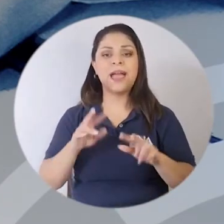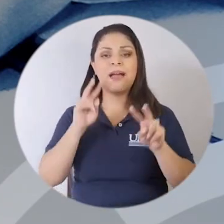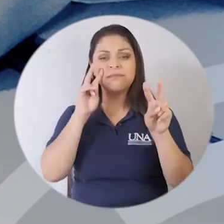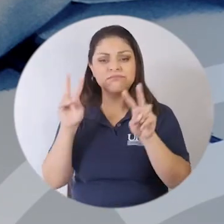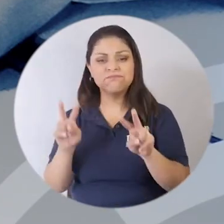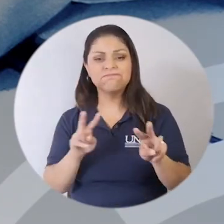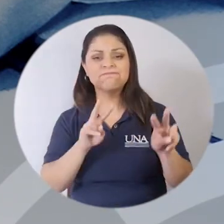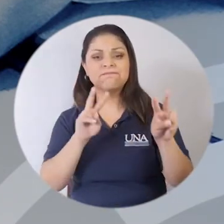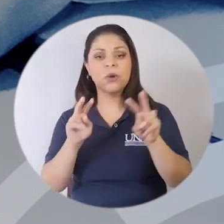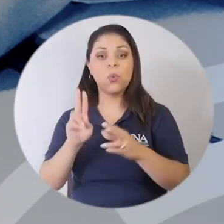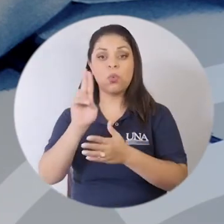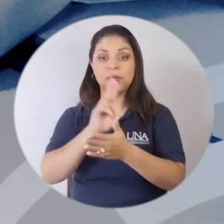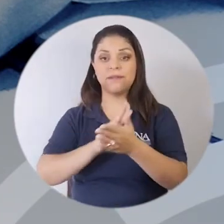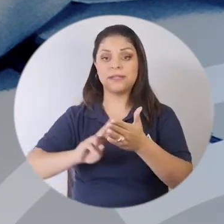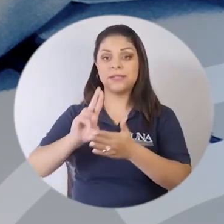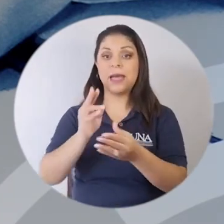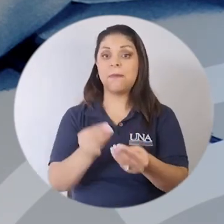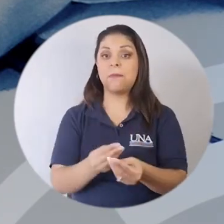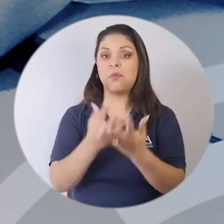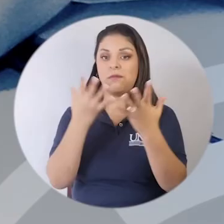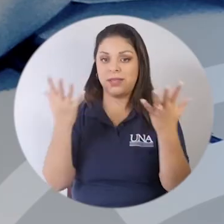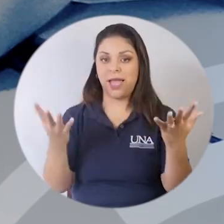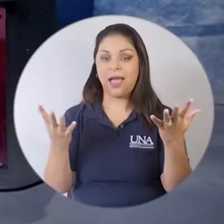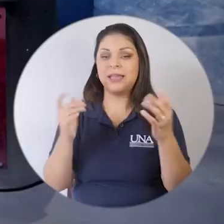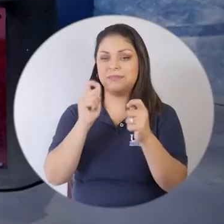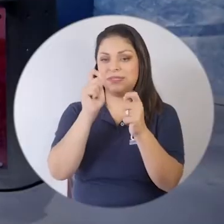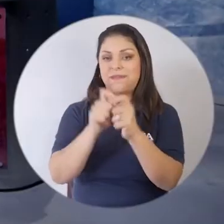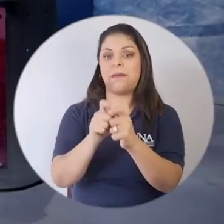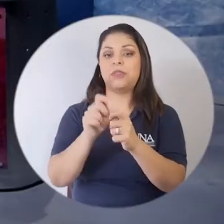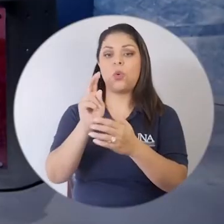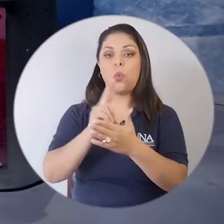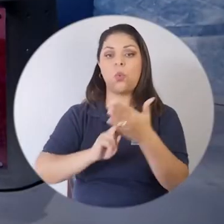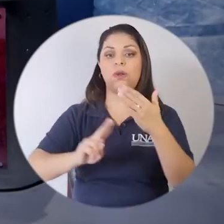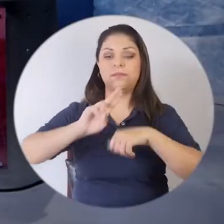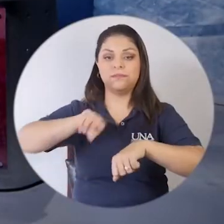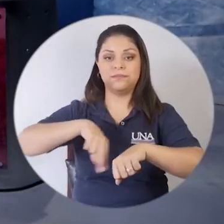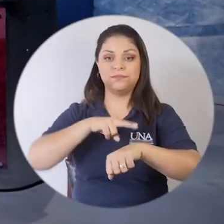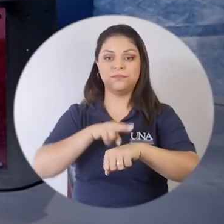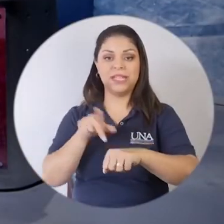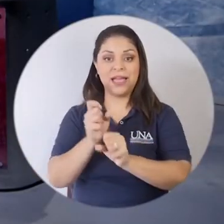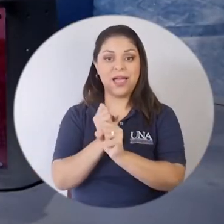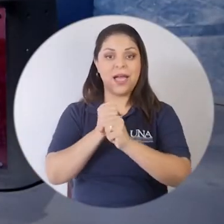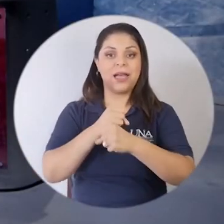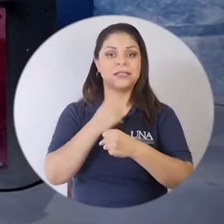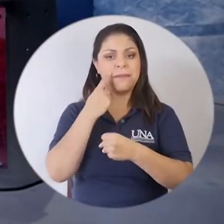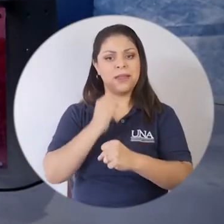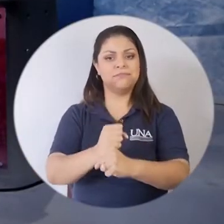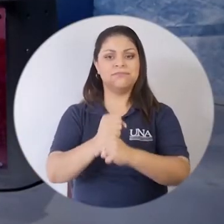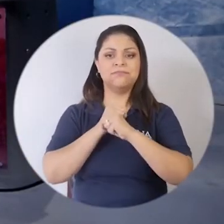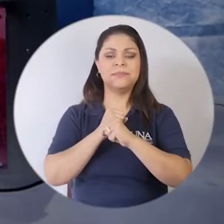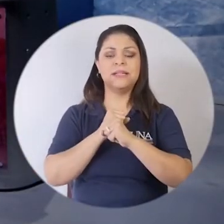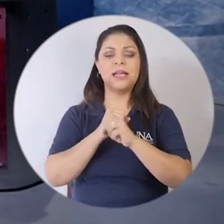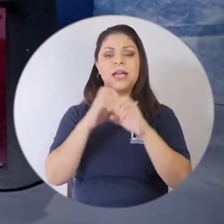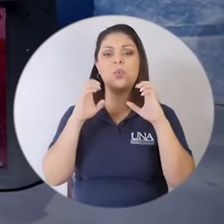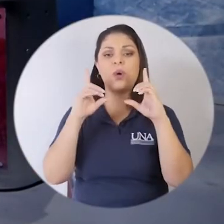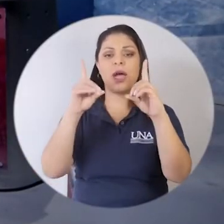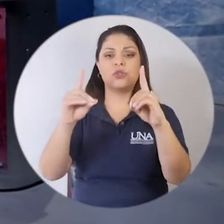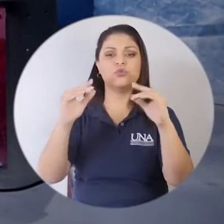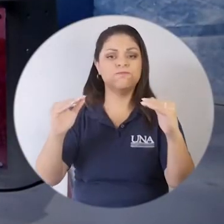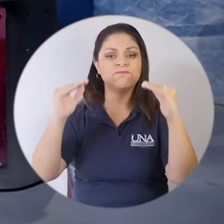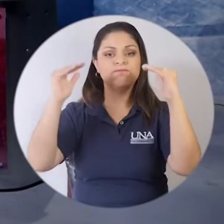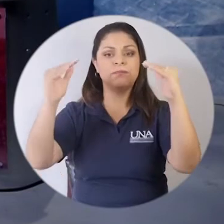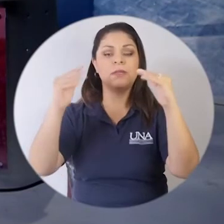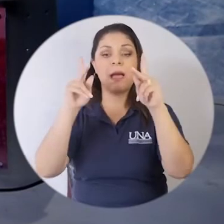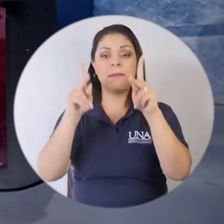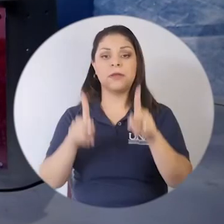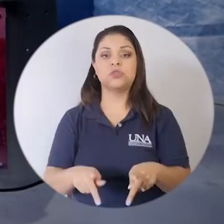visibilizado todo lo que la universidad pública, específicamente con el ejemplo de la Universidad Nacional, está haciendo para garantizarle el acceso a la educación superior